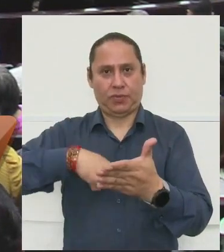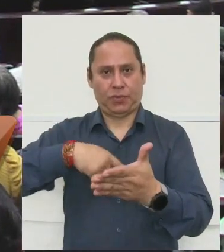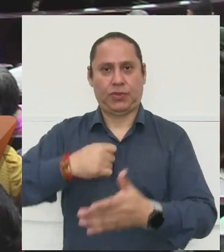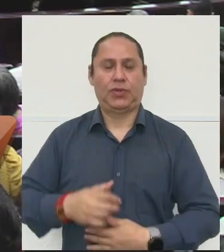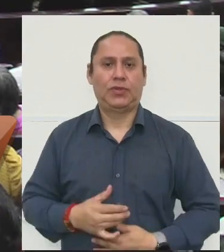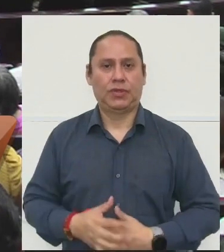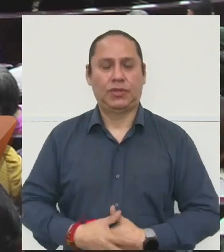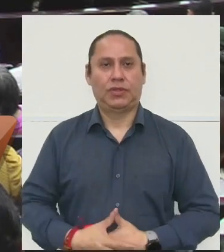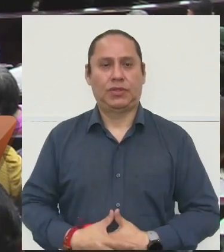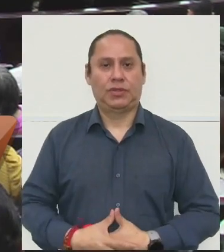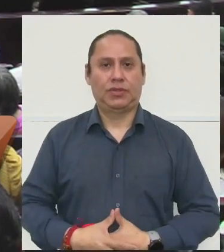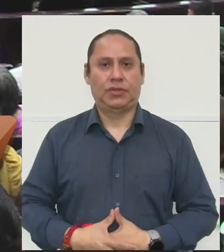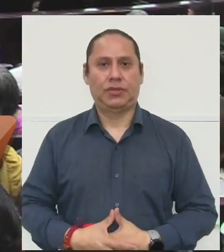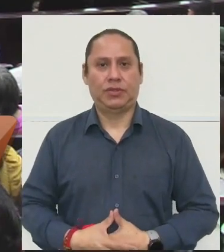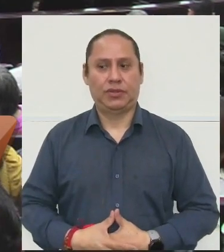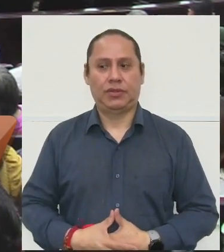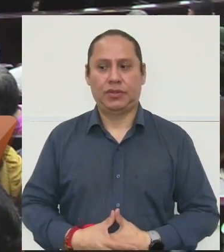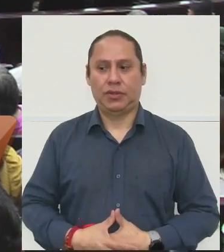emitan su